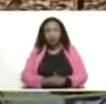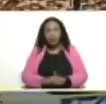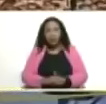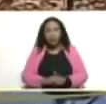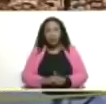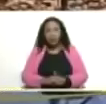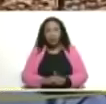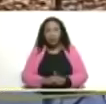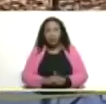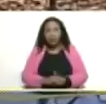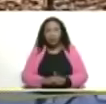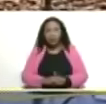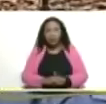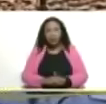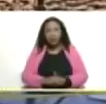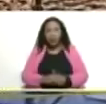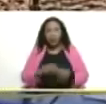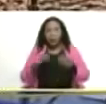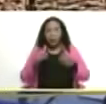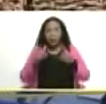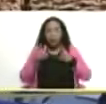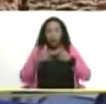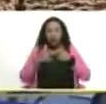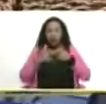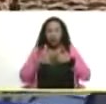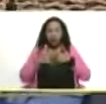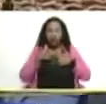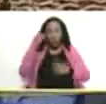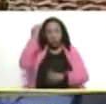de inflexión en el camino